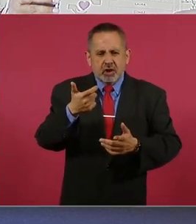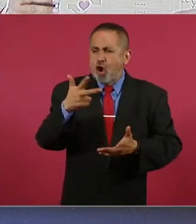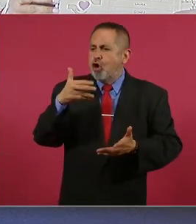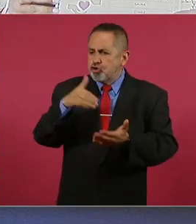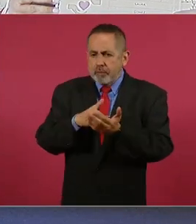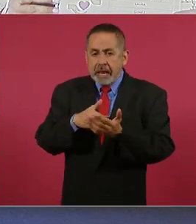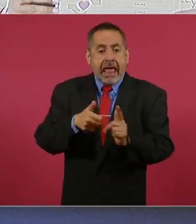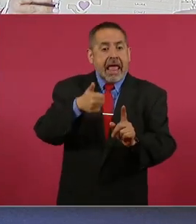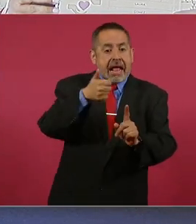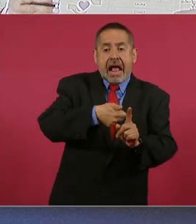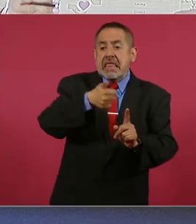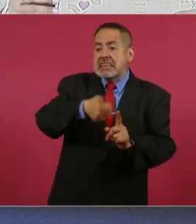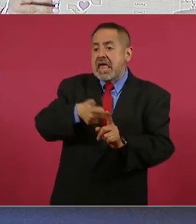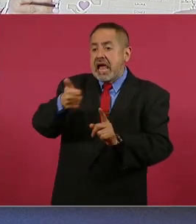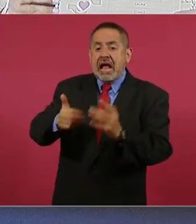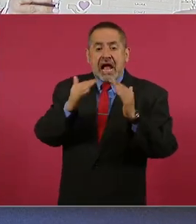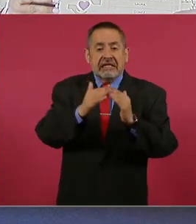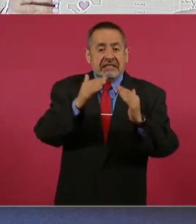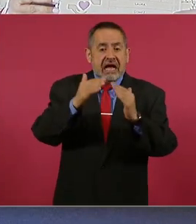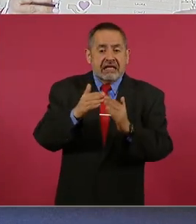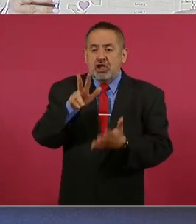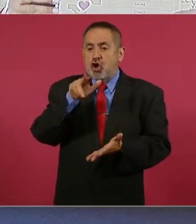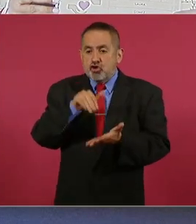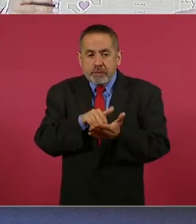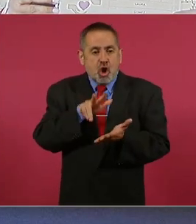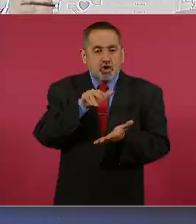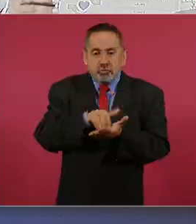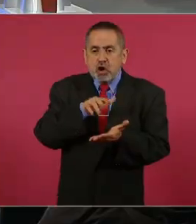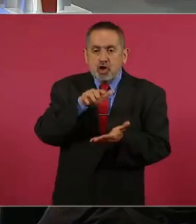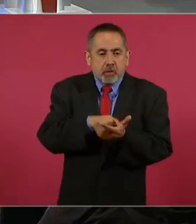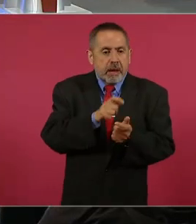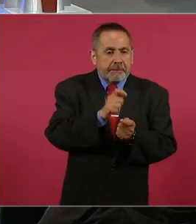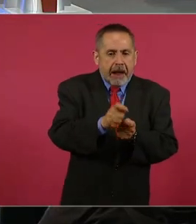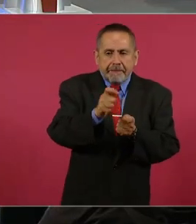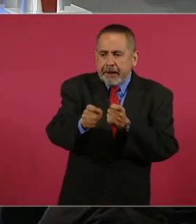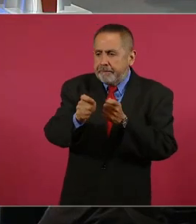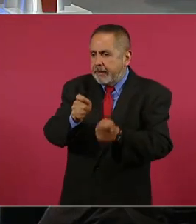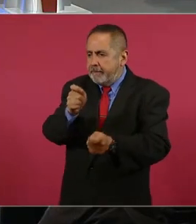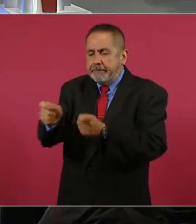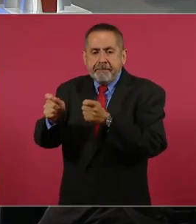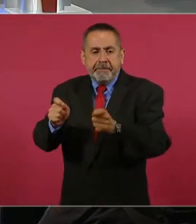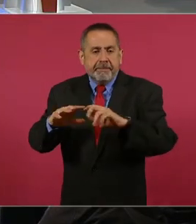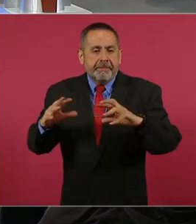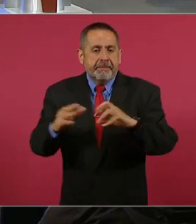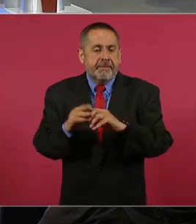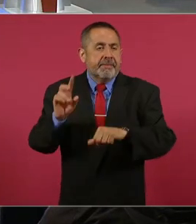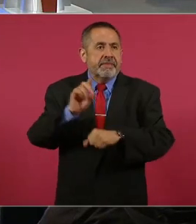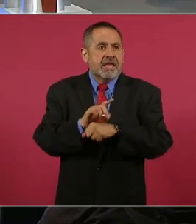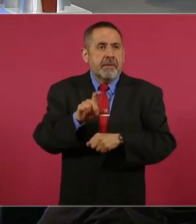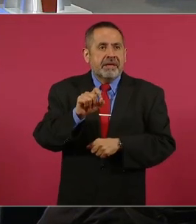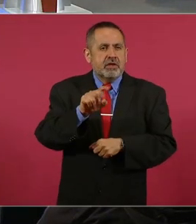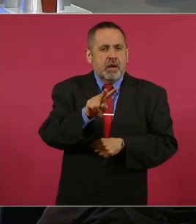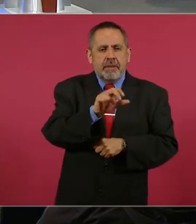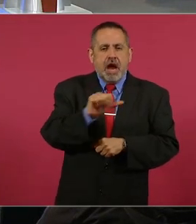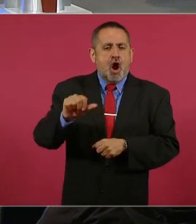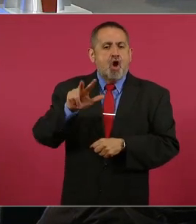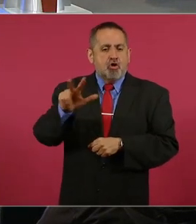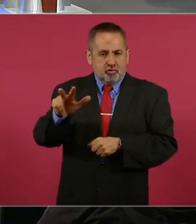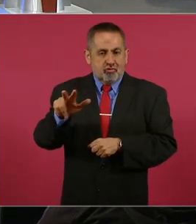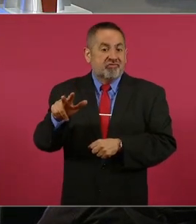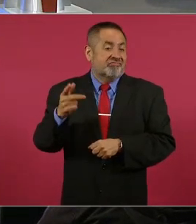8 mil por hogar, del 29 al 8.